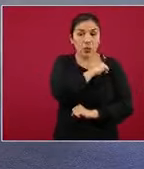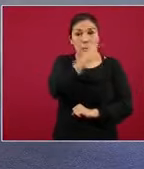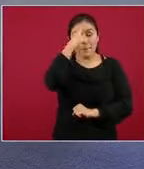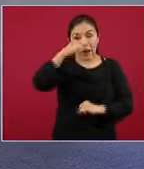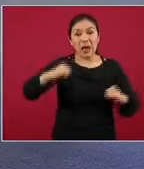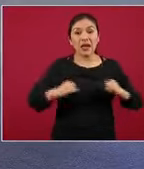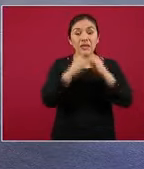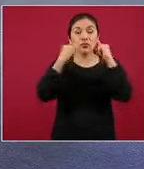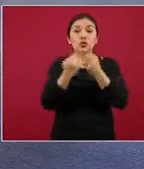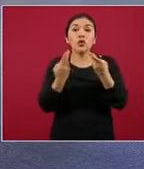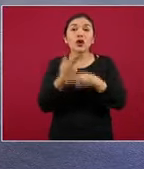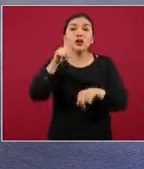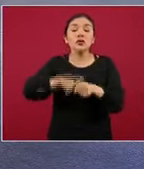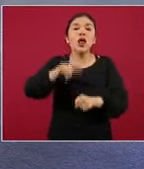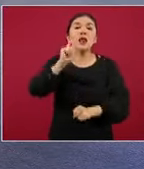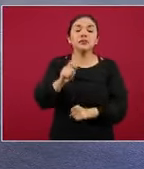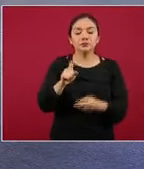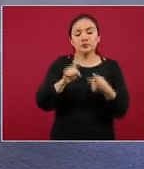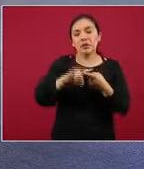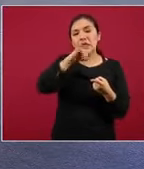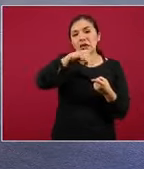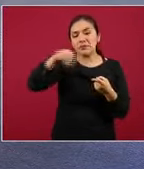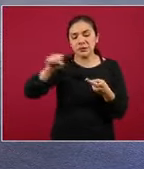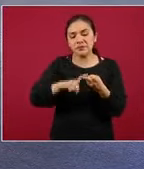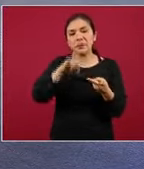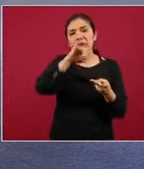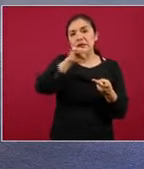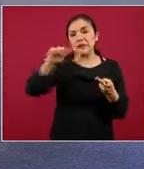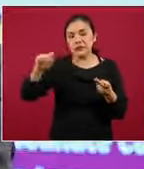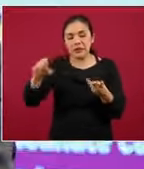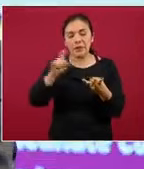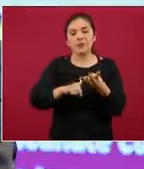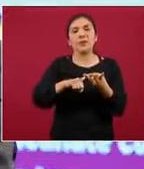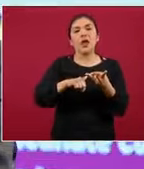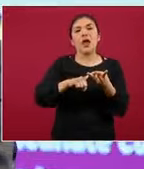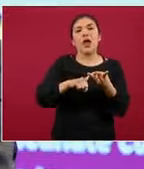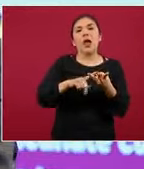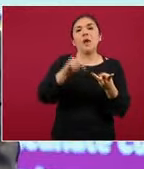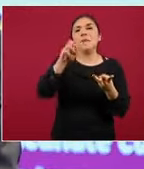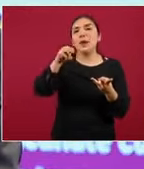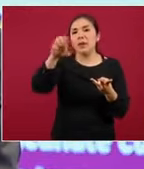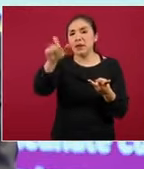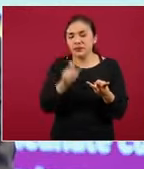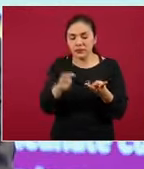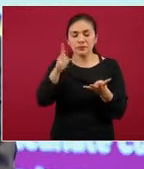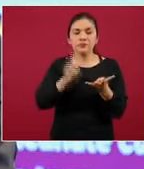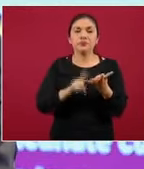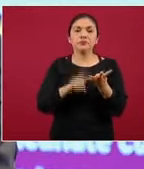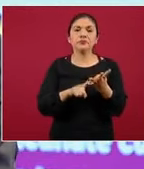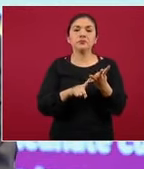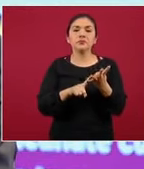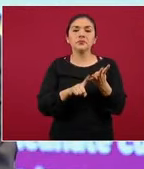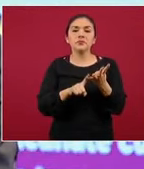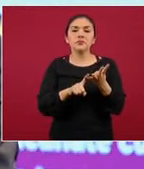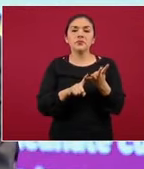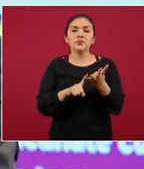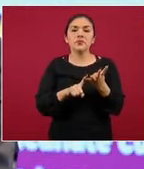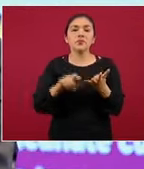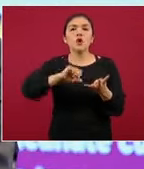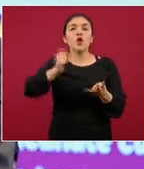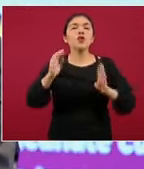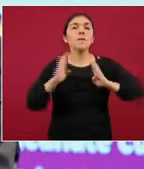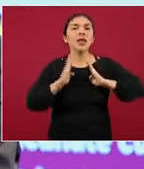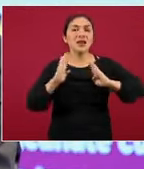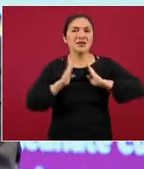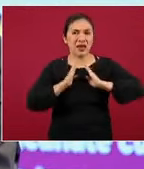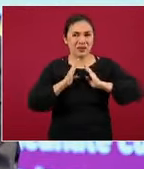instituciones nacionales, que son el IMSS, el ISSSTE, los servicios médicos de Pemex y los servicios